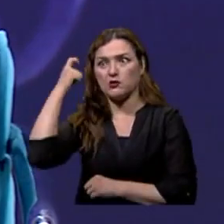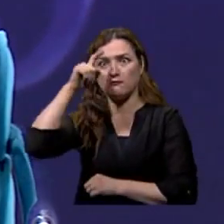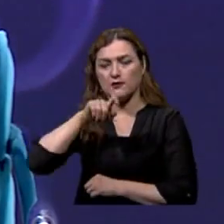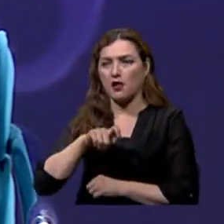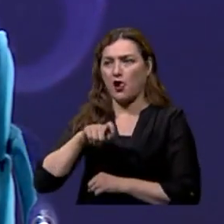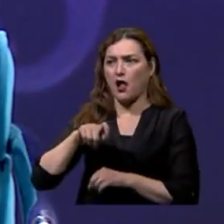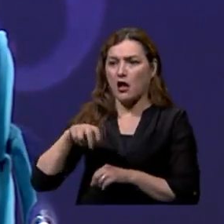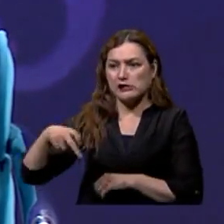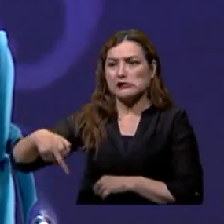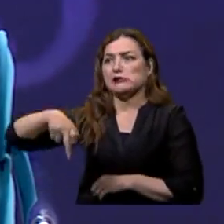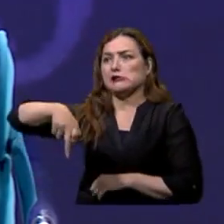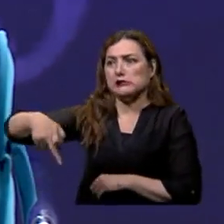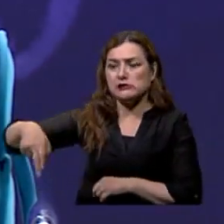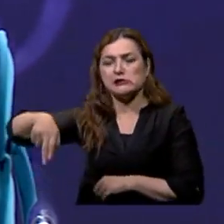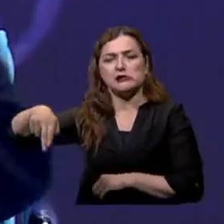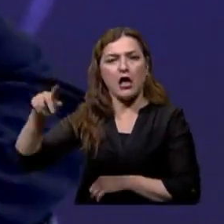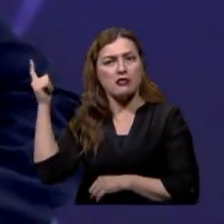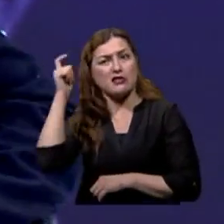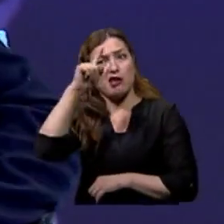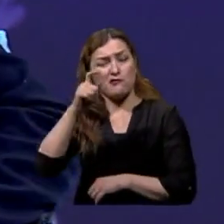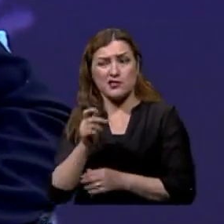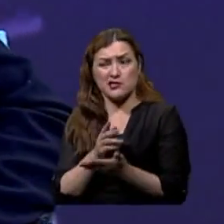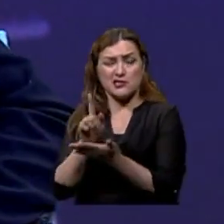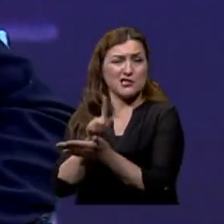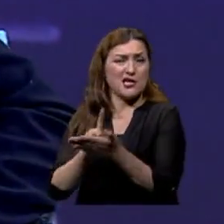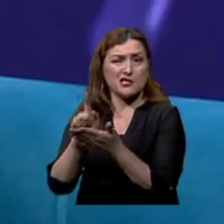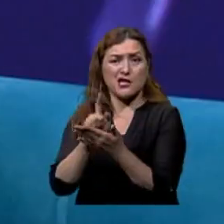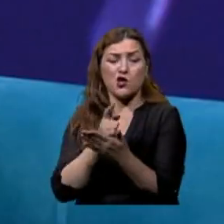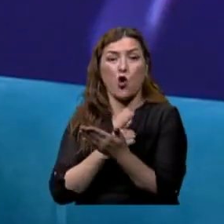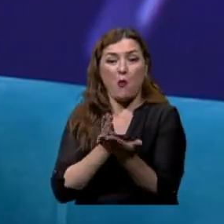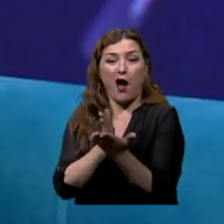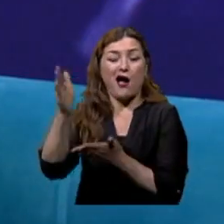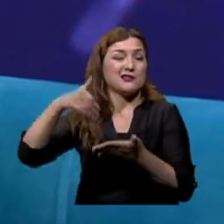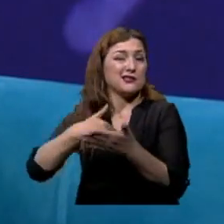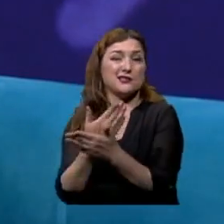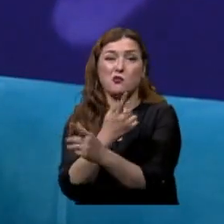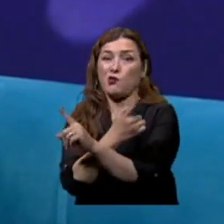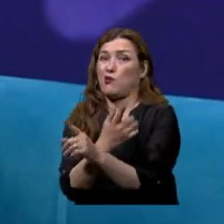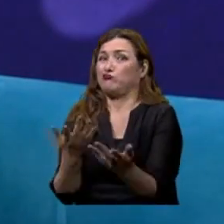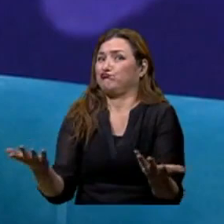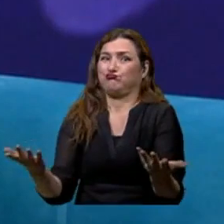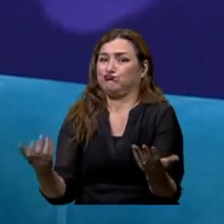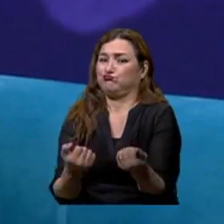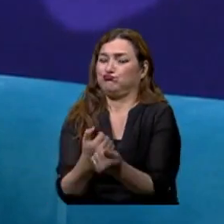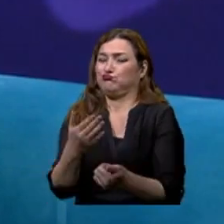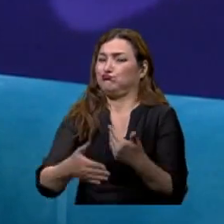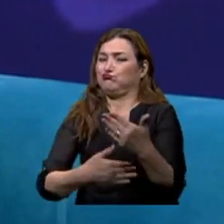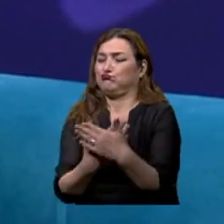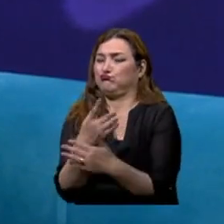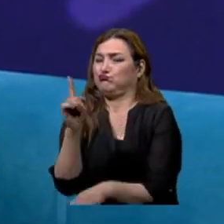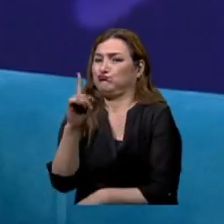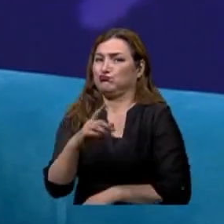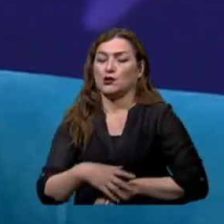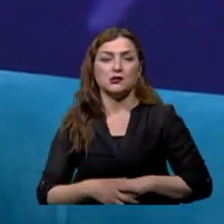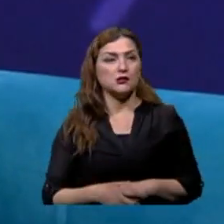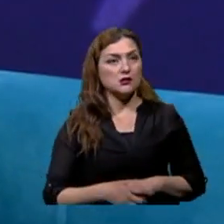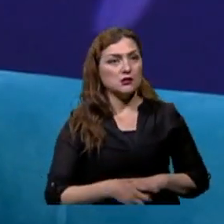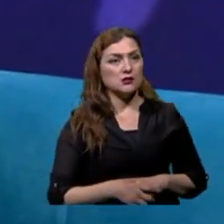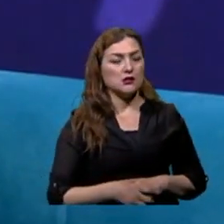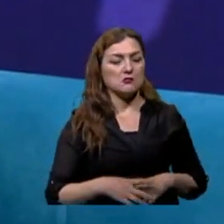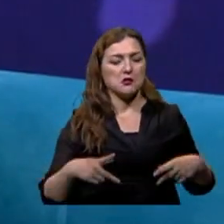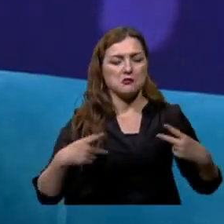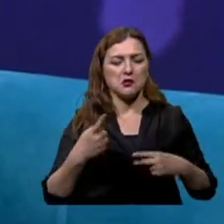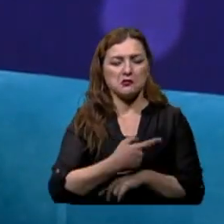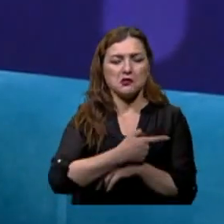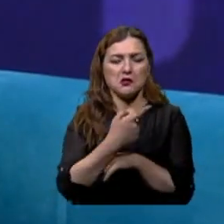vez no está diseñada para brindarte todo el apoyo? Mi día a día es como una persona normal,